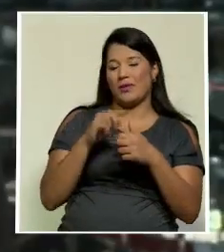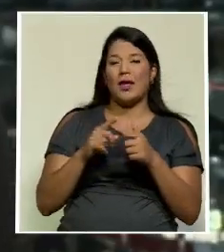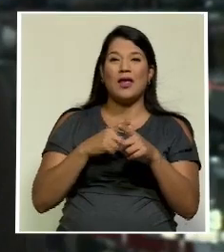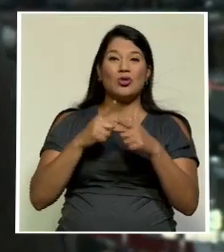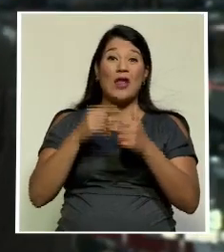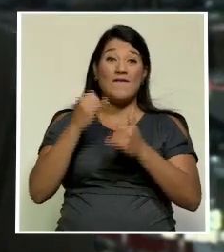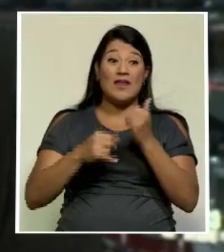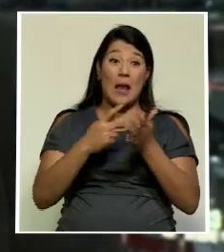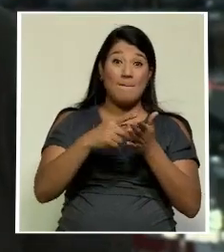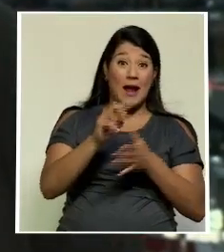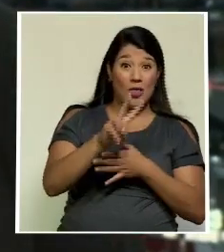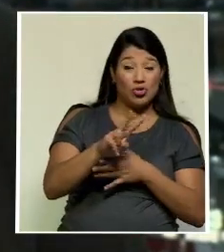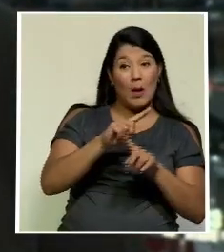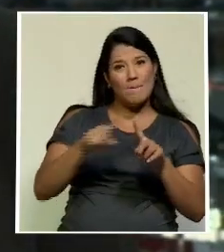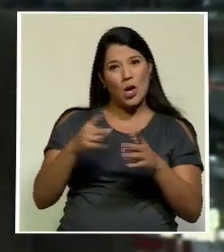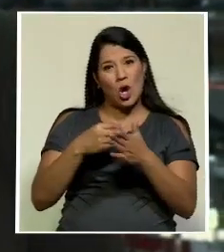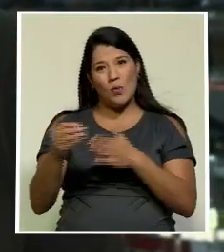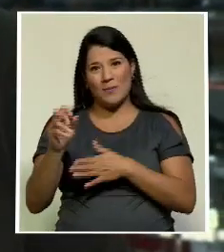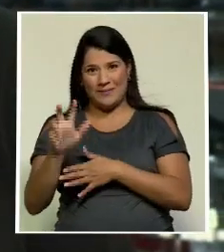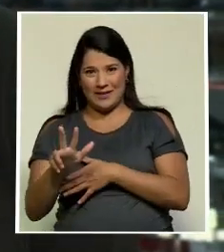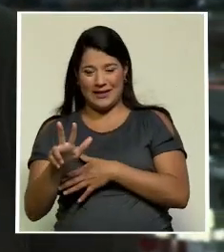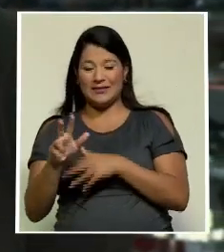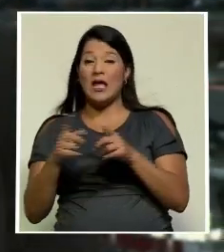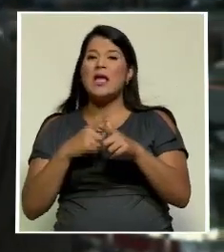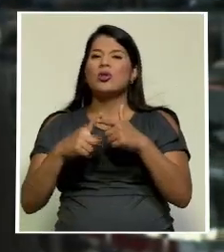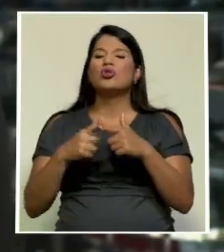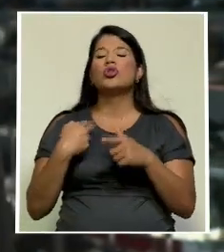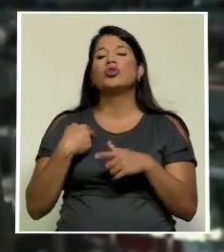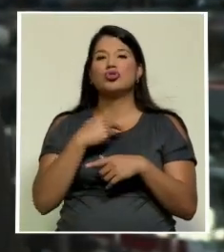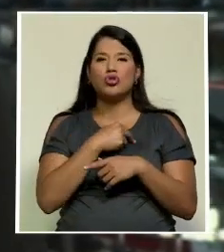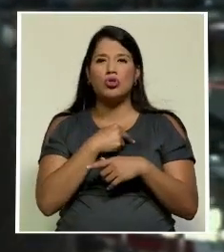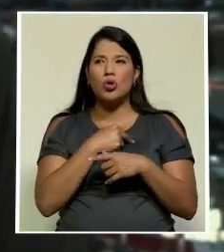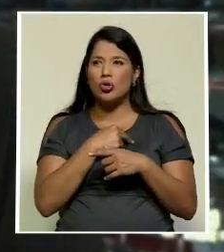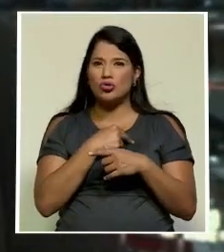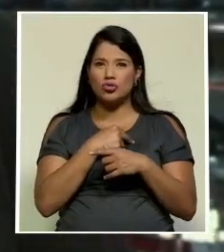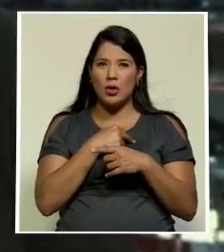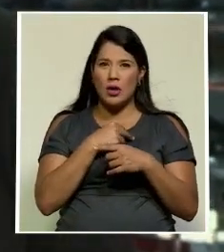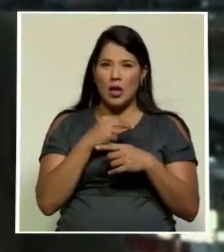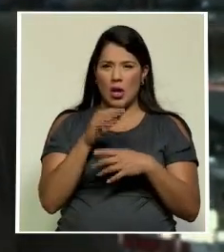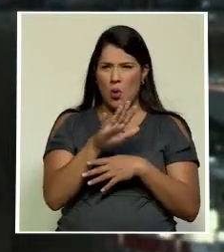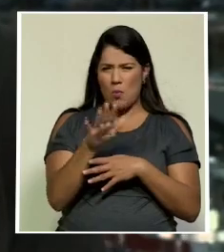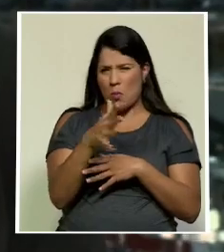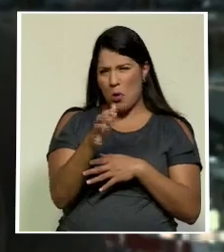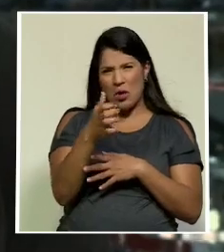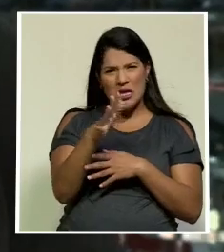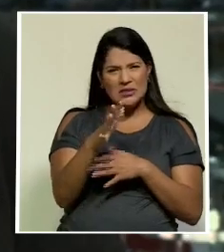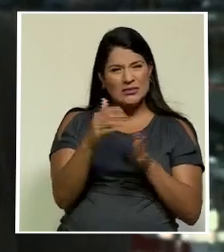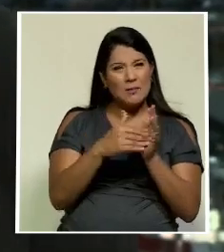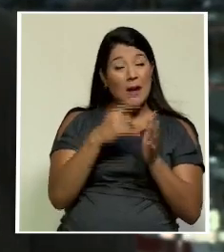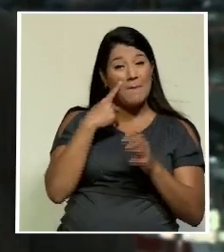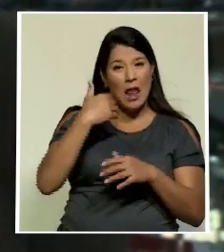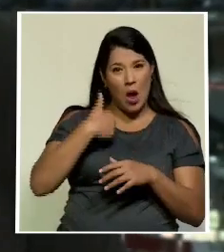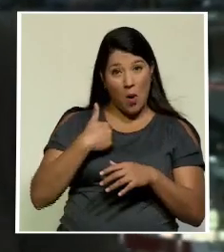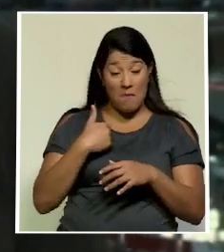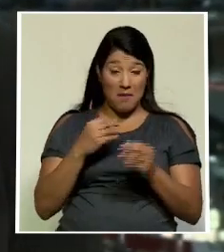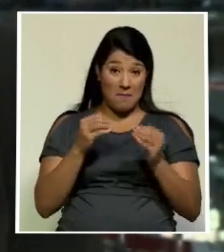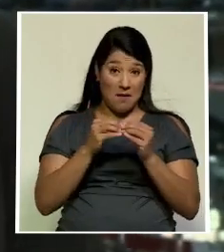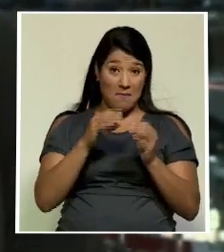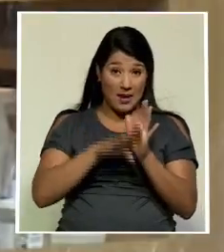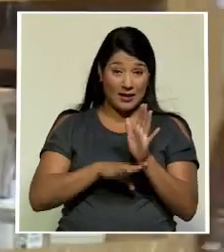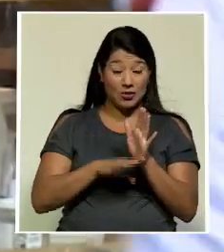se ha movido un poco más. Hemos estado haciendo promociones tanto como las de 15,000 para caballero, que son un poquito más económicos y a las